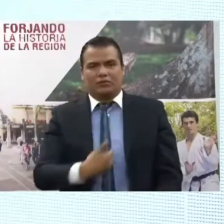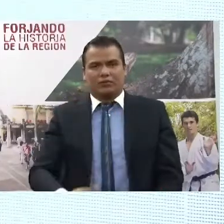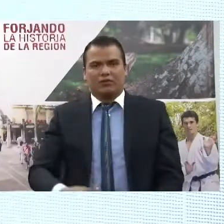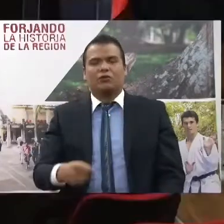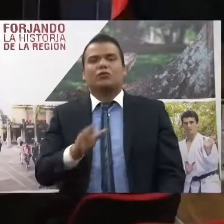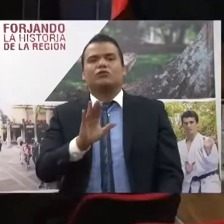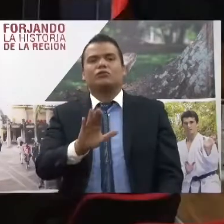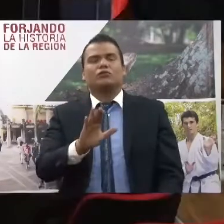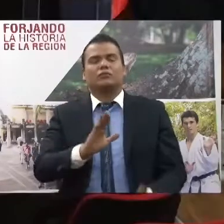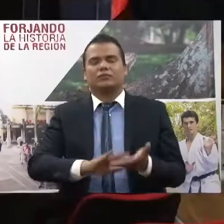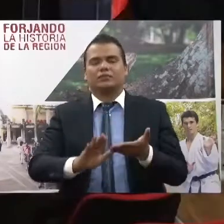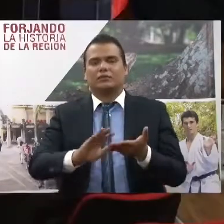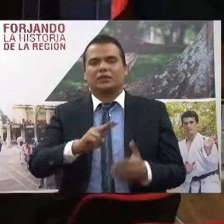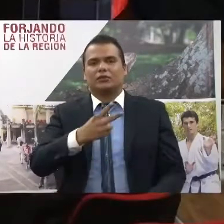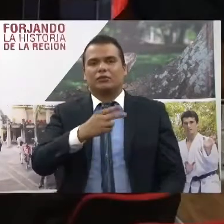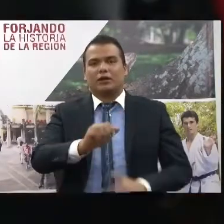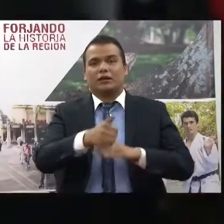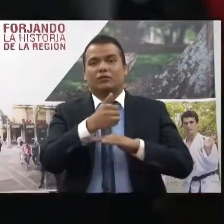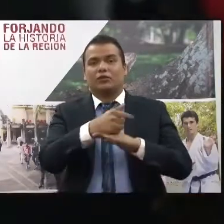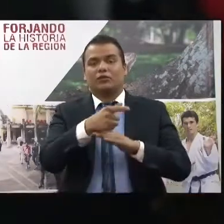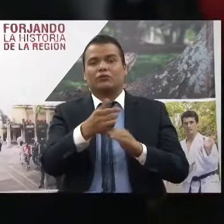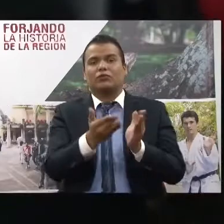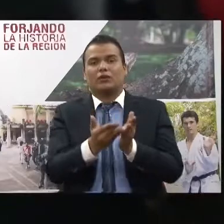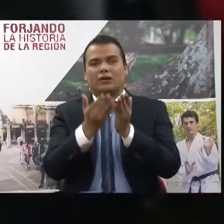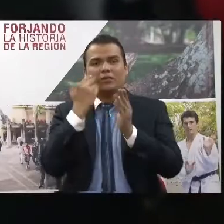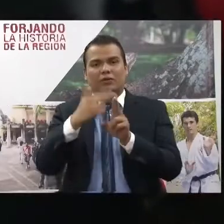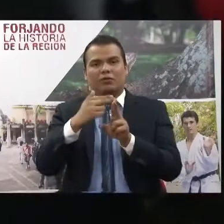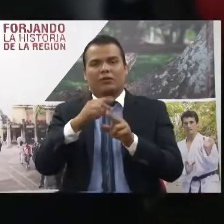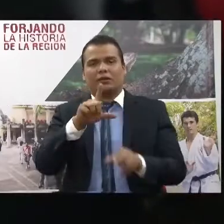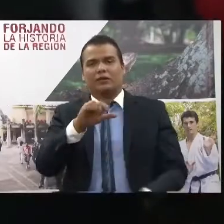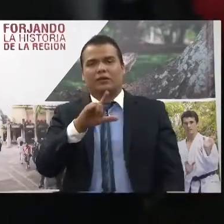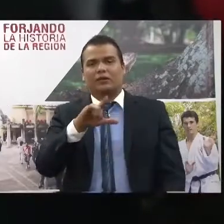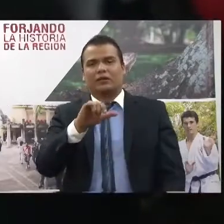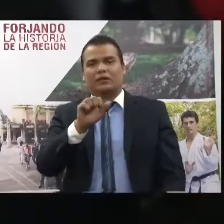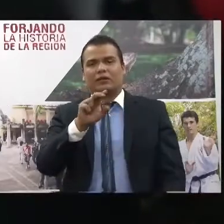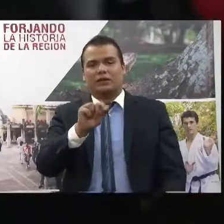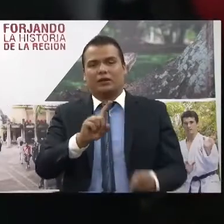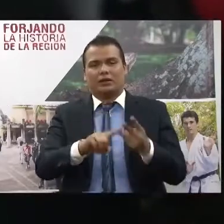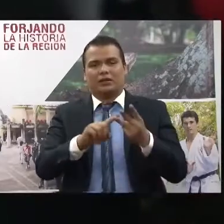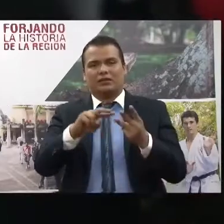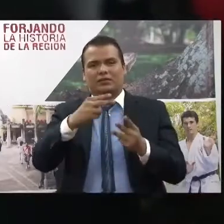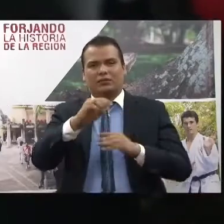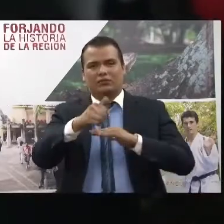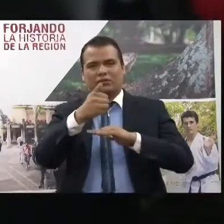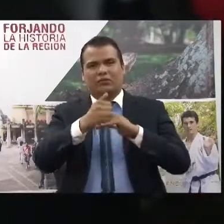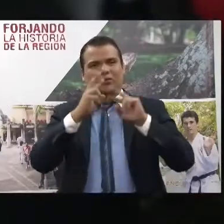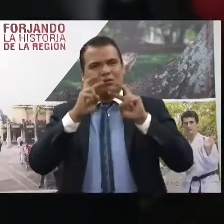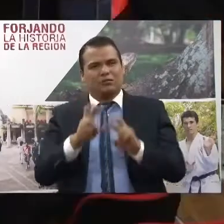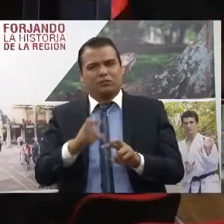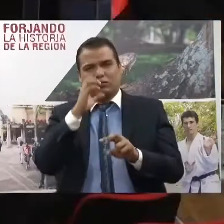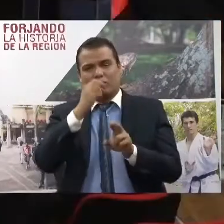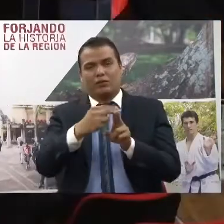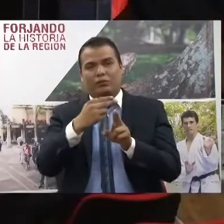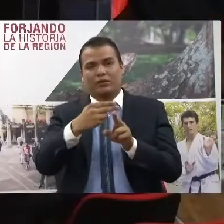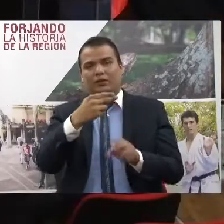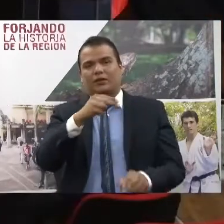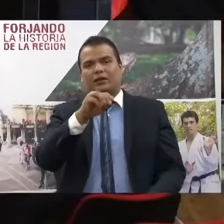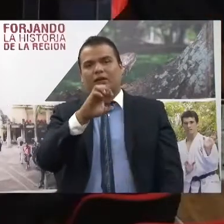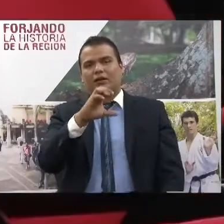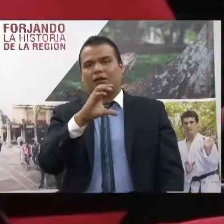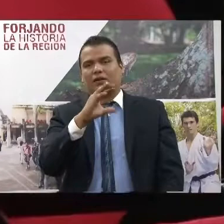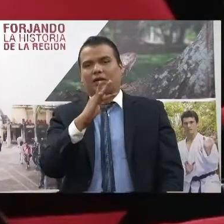profesora Liliana Arias Castillo, el señor vicerrector de investigaciones, profesor Héctor Cadavid